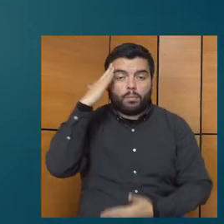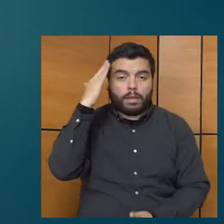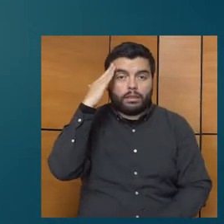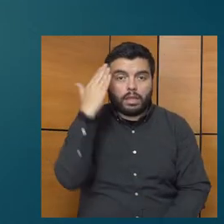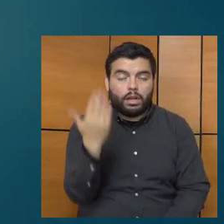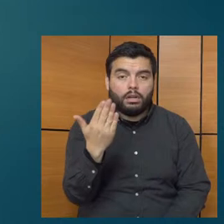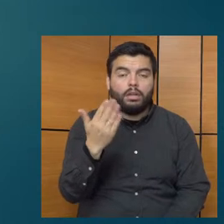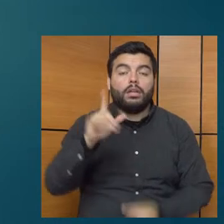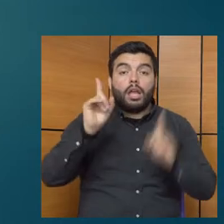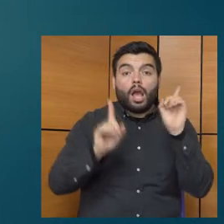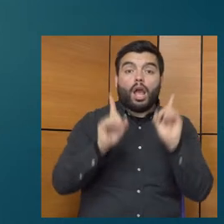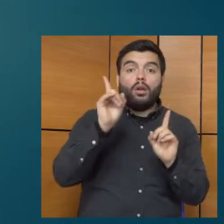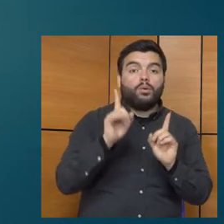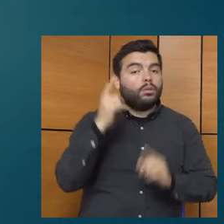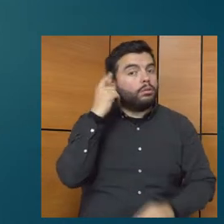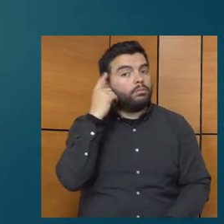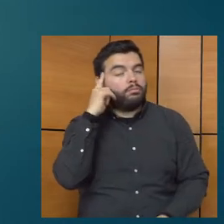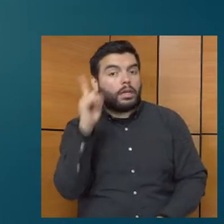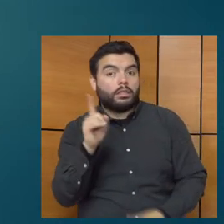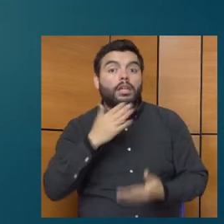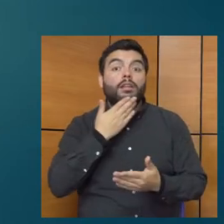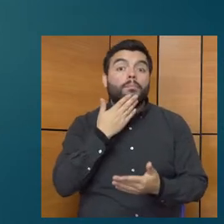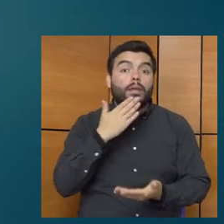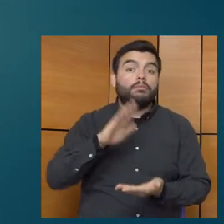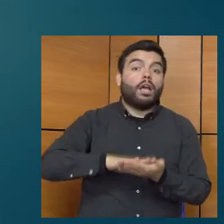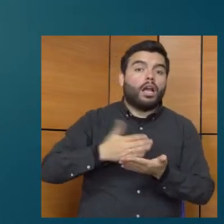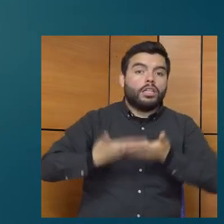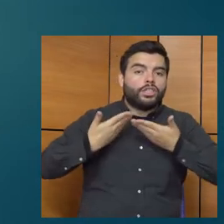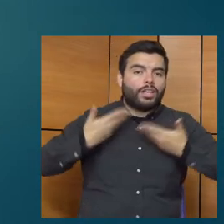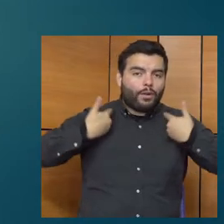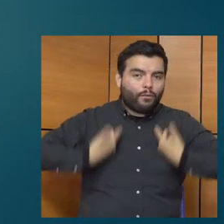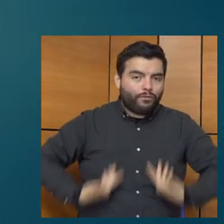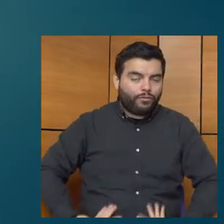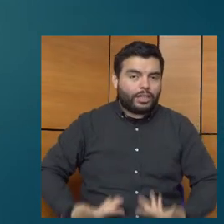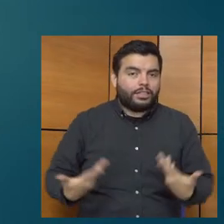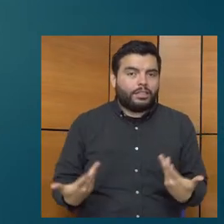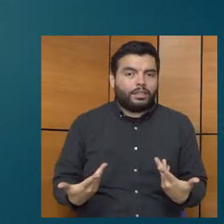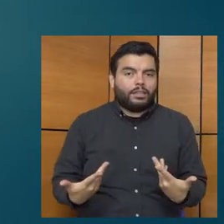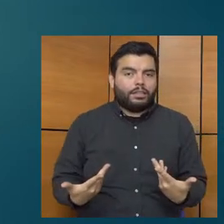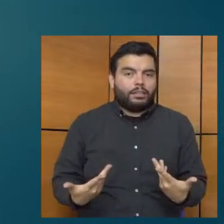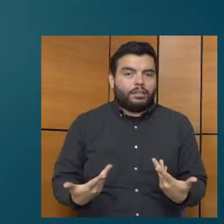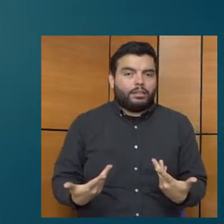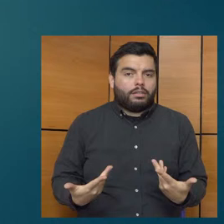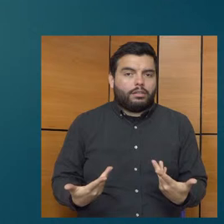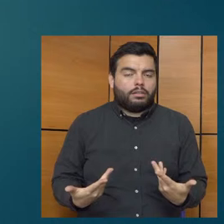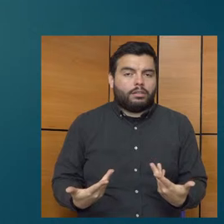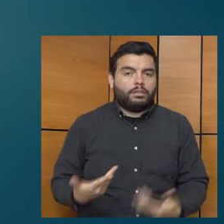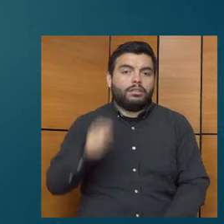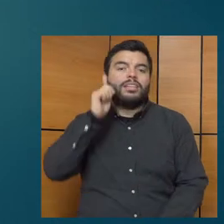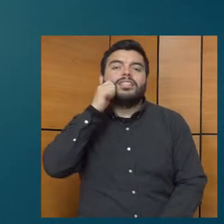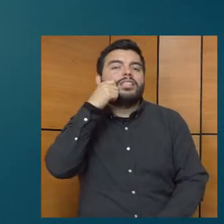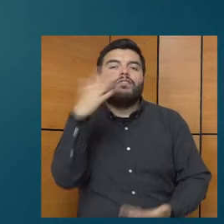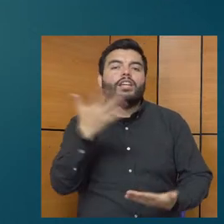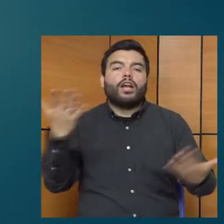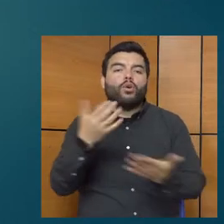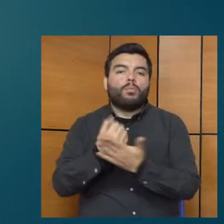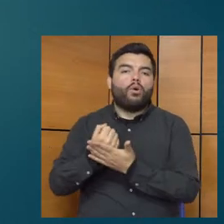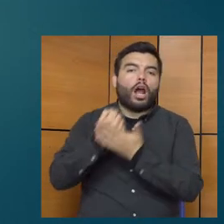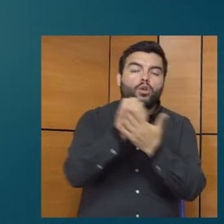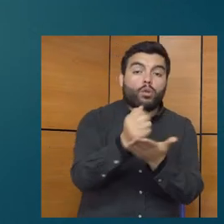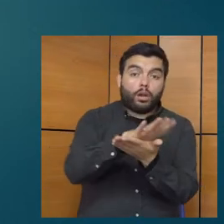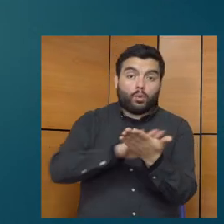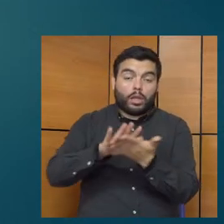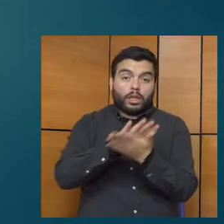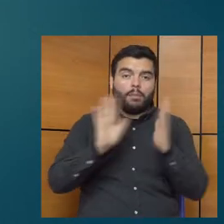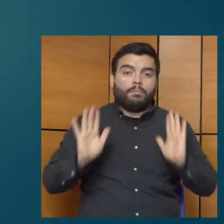algunas aplicaciones que ayudan en la salud física. ¿Y qué tecnologías pueden ser estas que pueden ayudar a las personas mayores? Ahí tenemos algunos